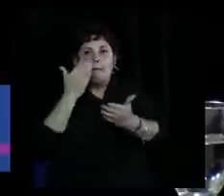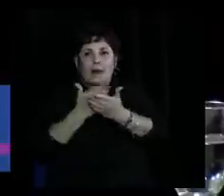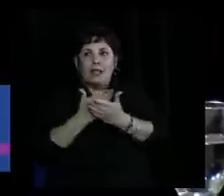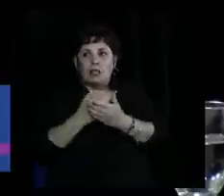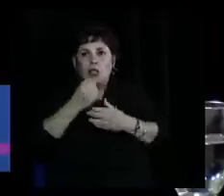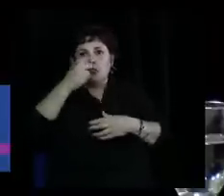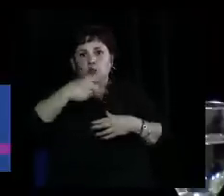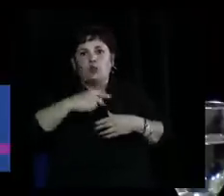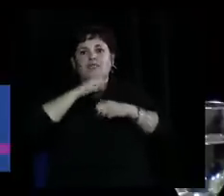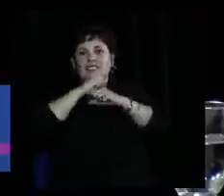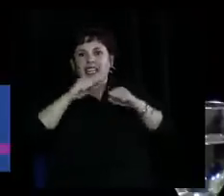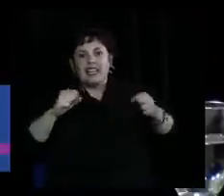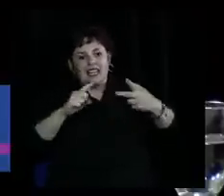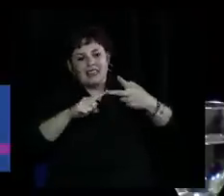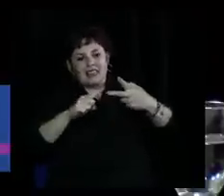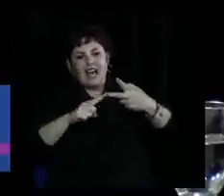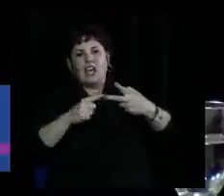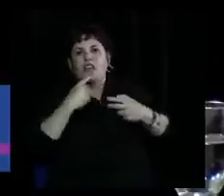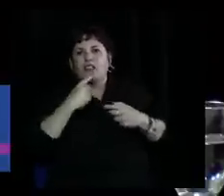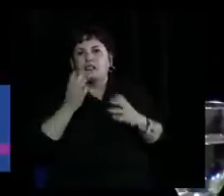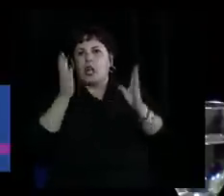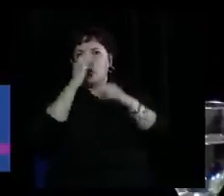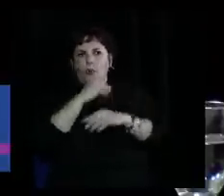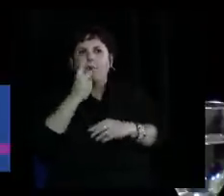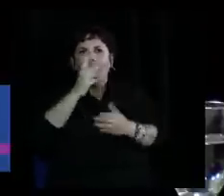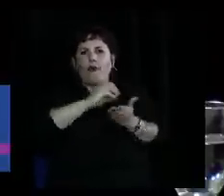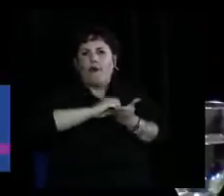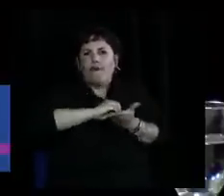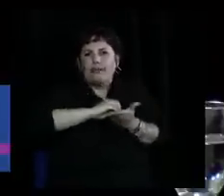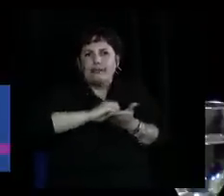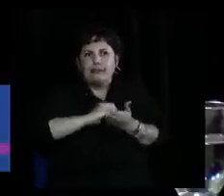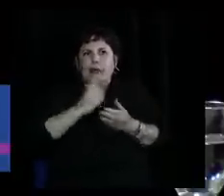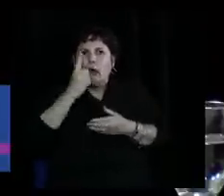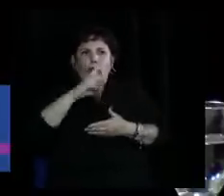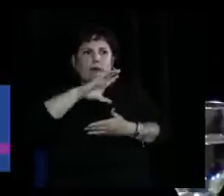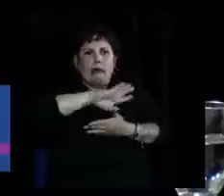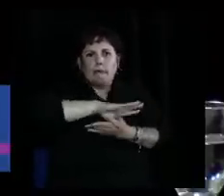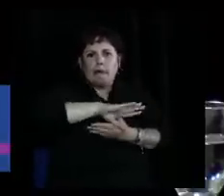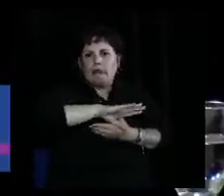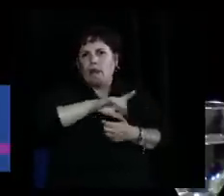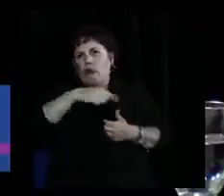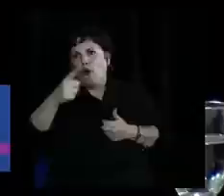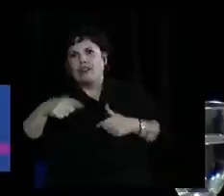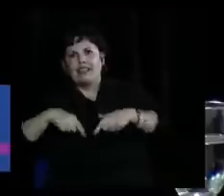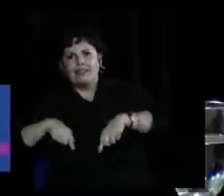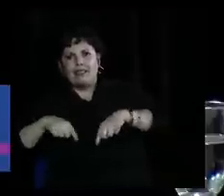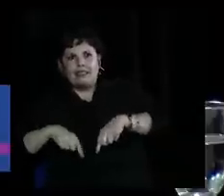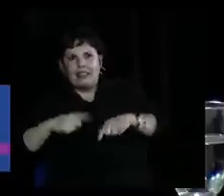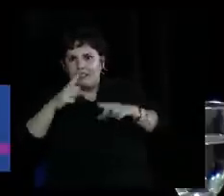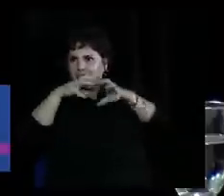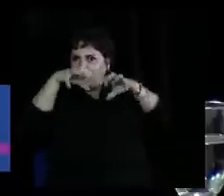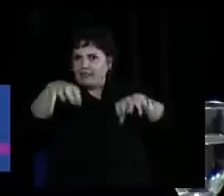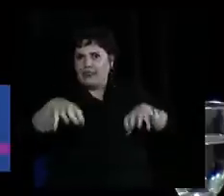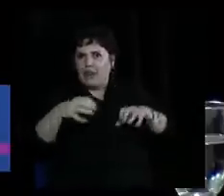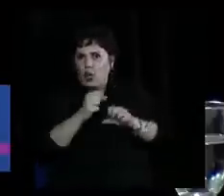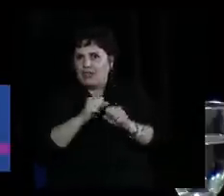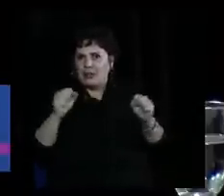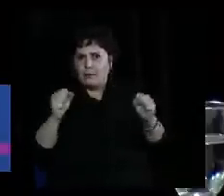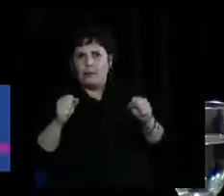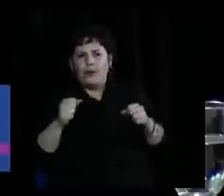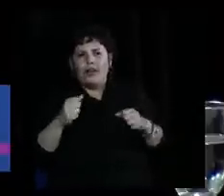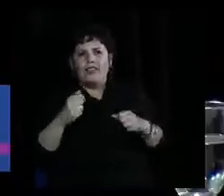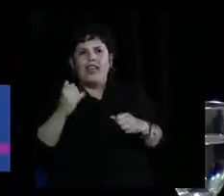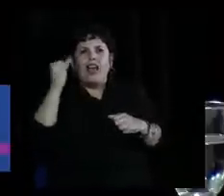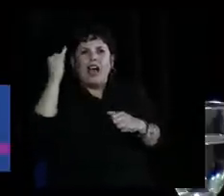que dijo que no puede haber dos oficinas, una oficina del Mides y otra de la intendencia en los lugares. Sí. Es decir, que hay